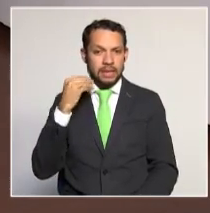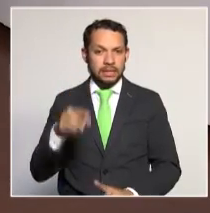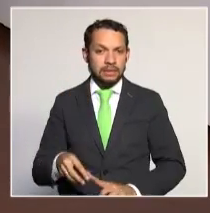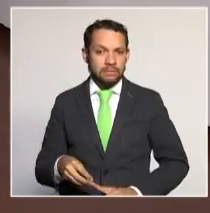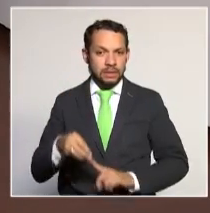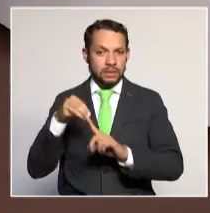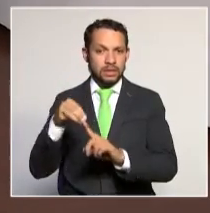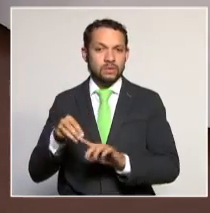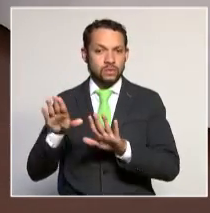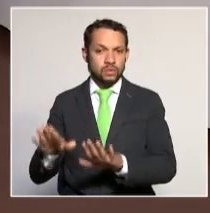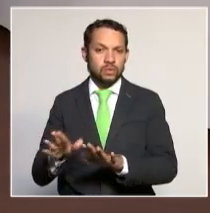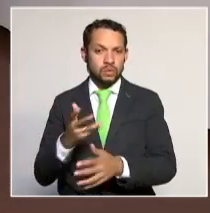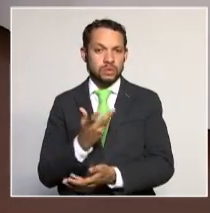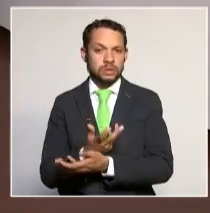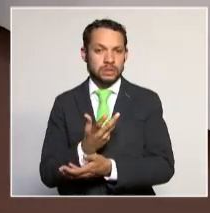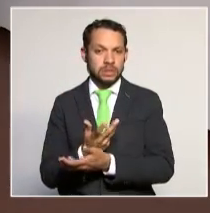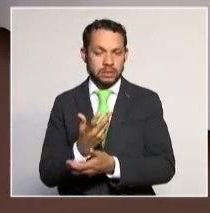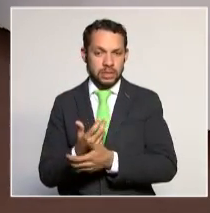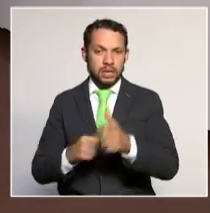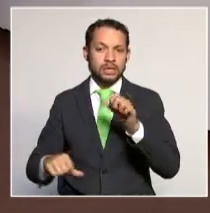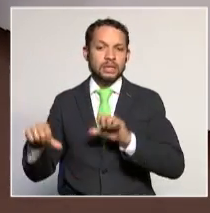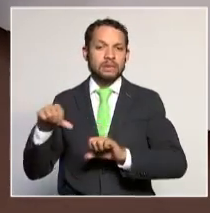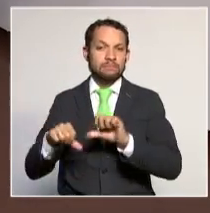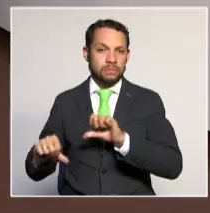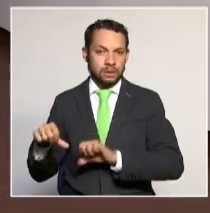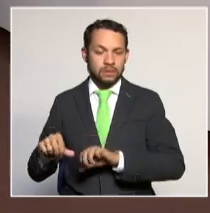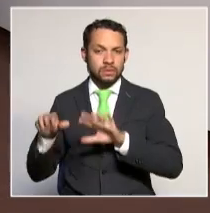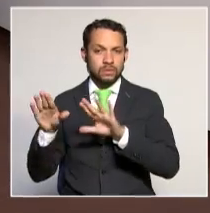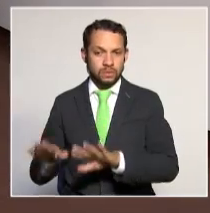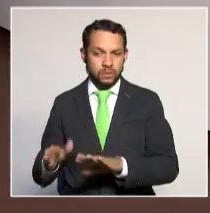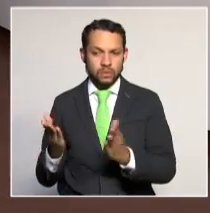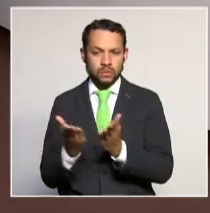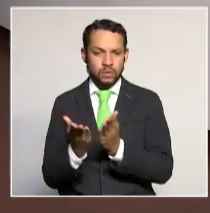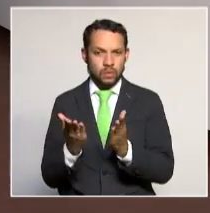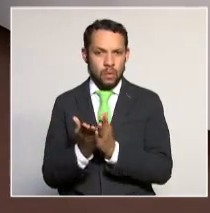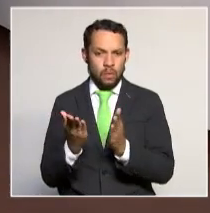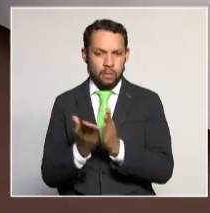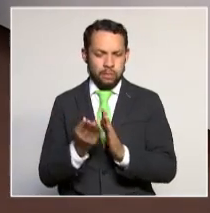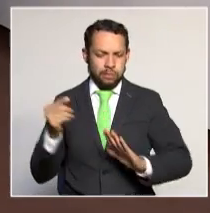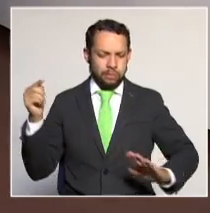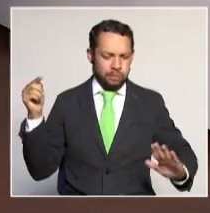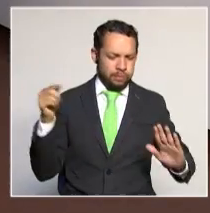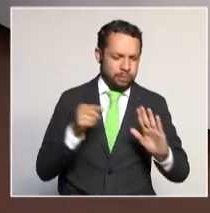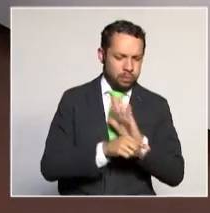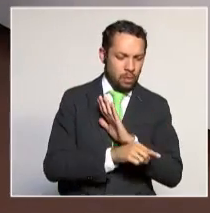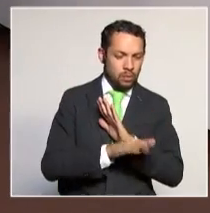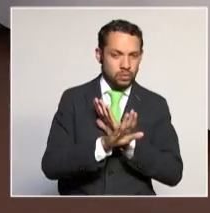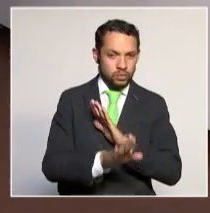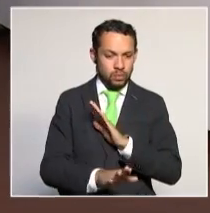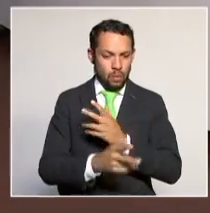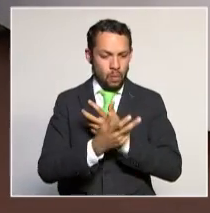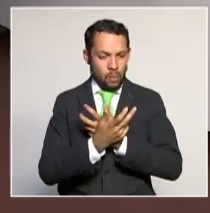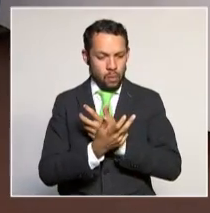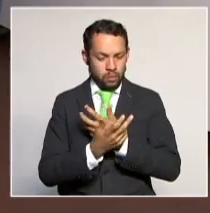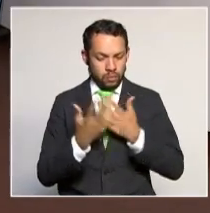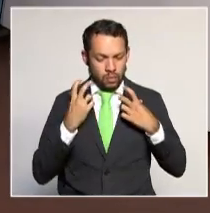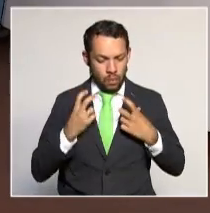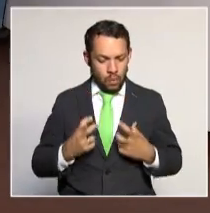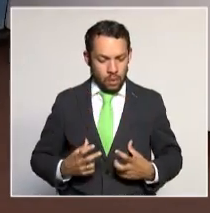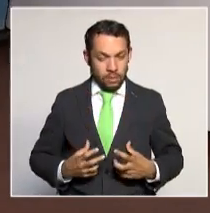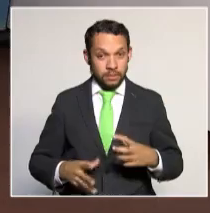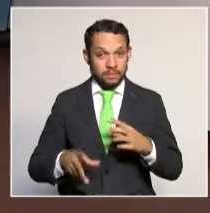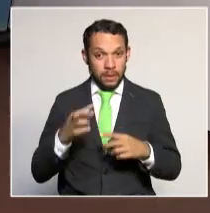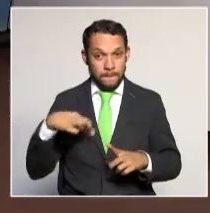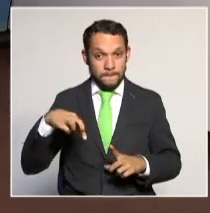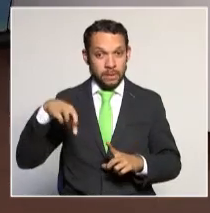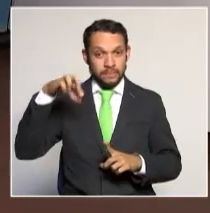química, es morfólogo y tiene estudios avanzados de tercer ciclo en fisiología y un